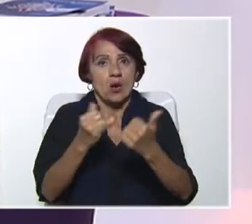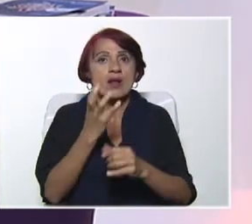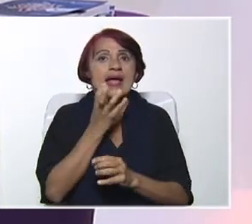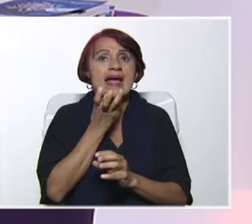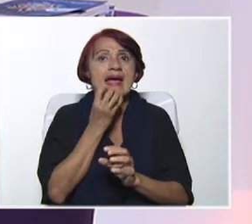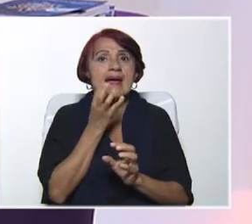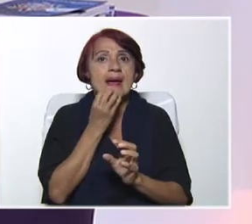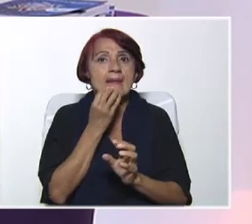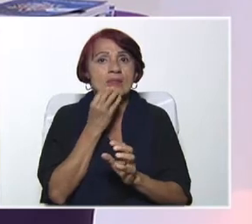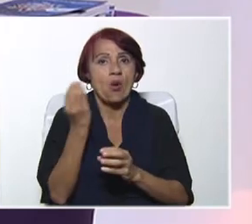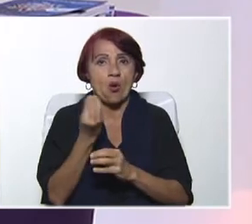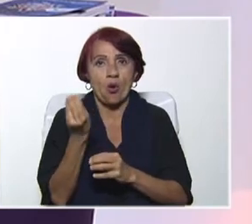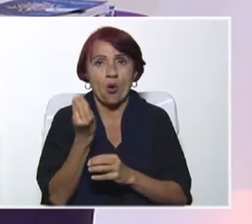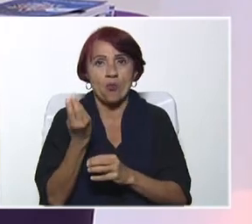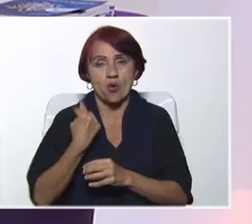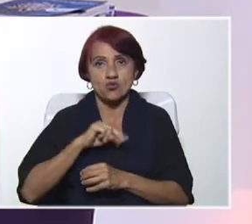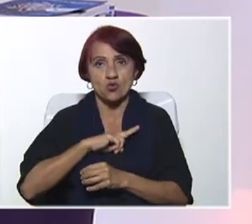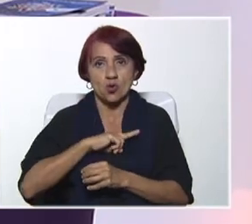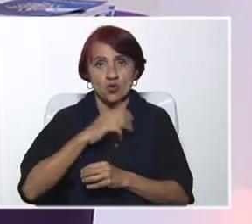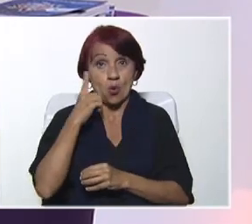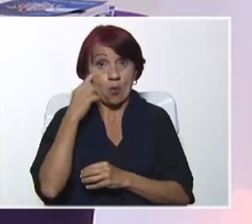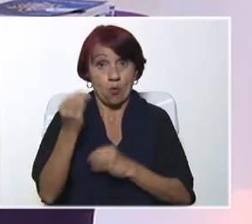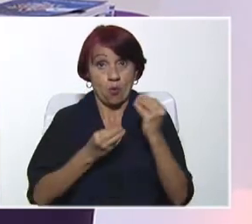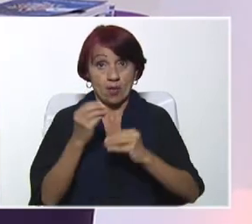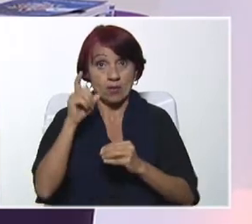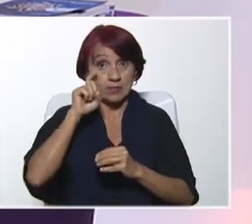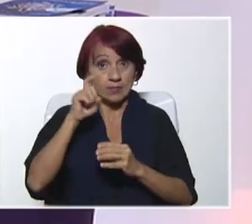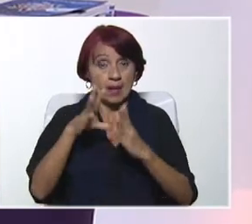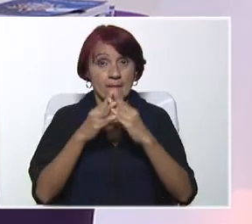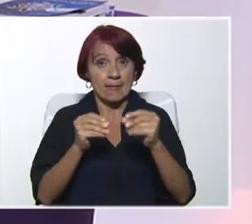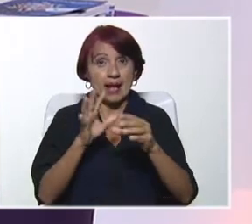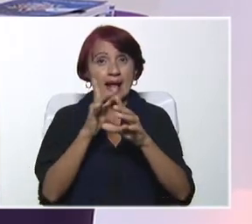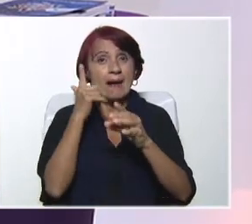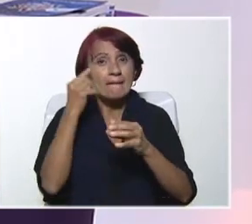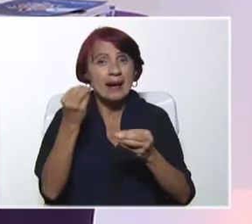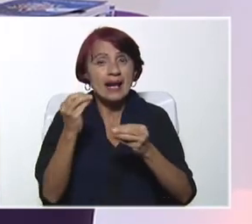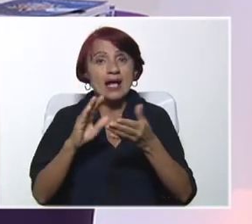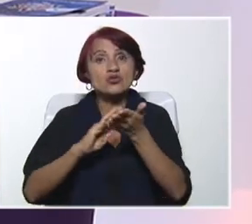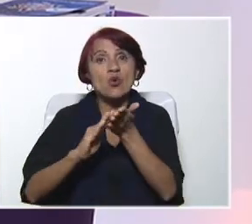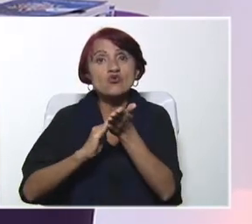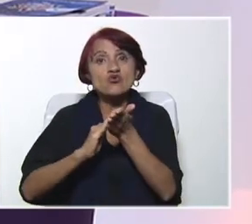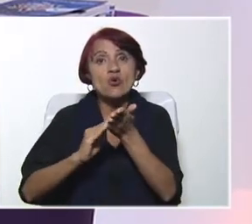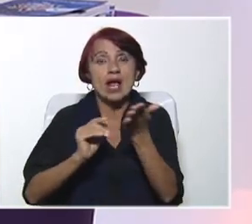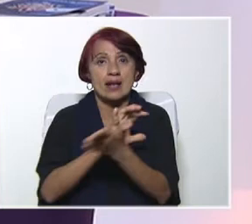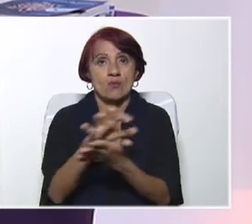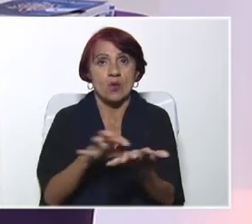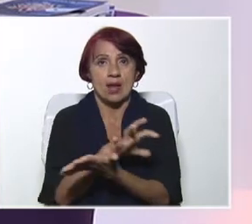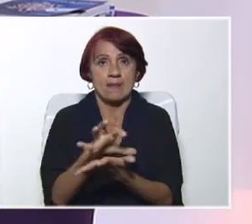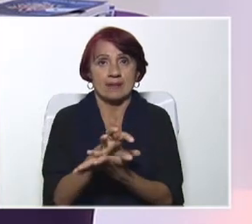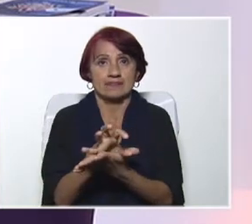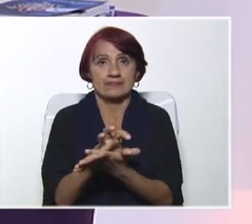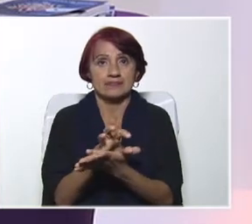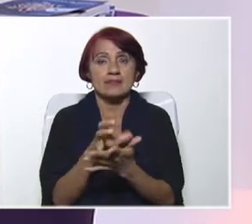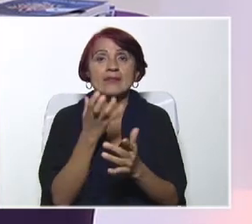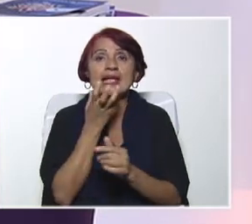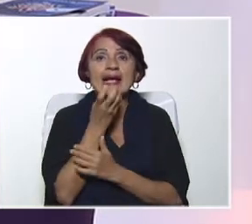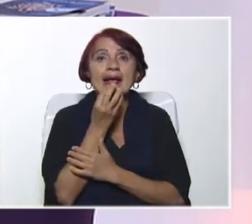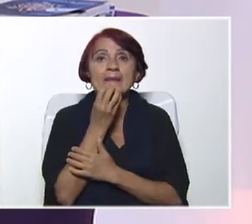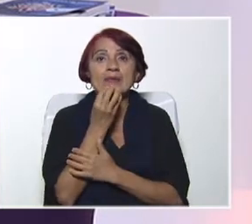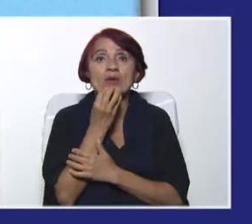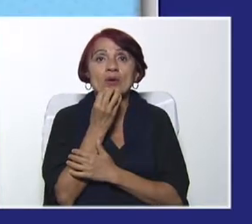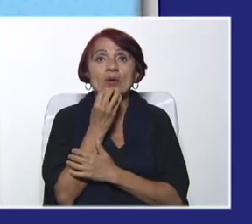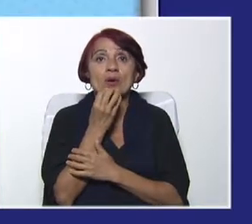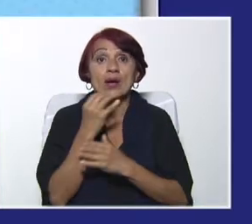ejemplo y cómo podemos utilizar este teorema de Tales para resolver problemas. Ejemplo,